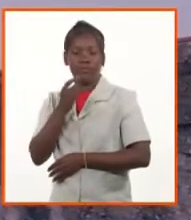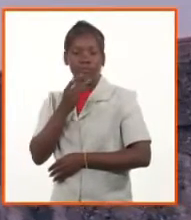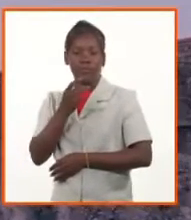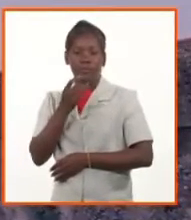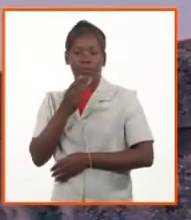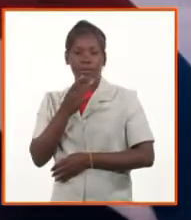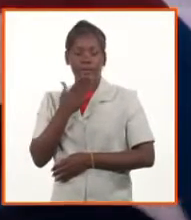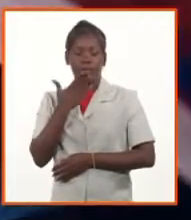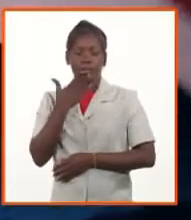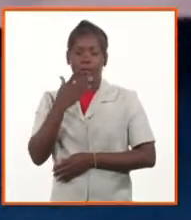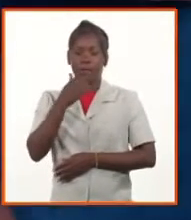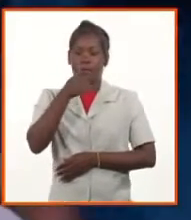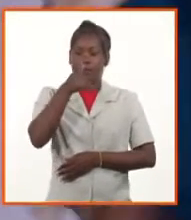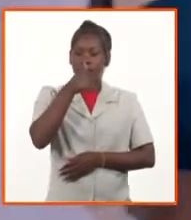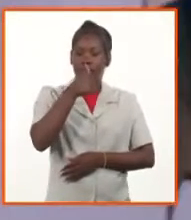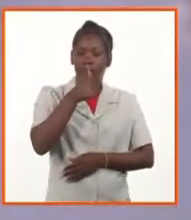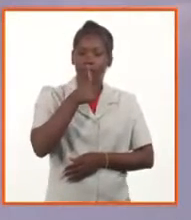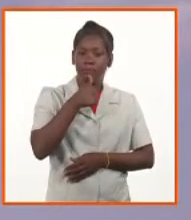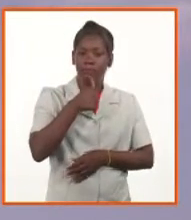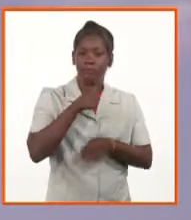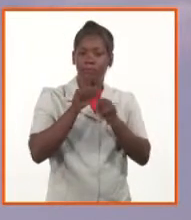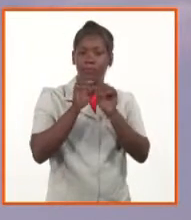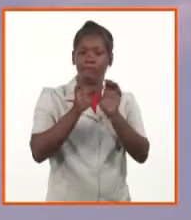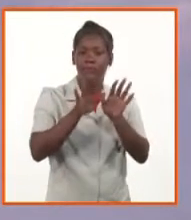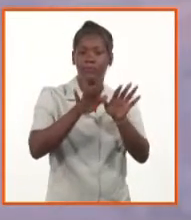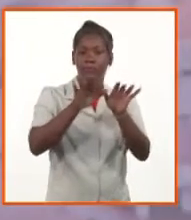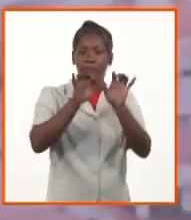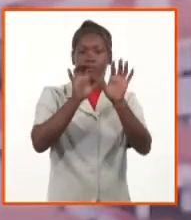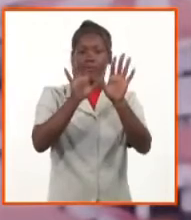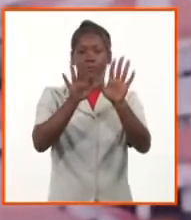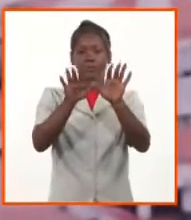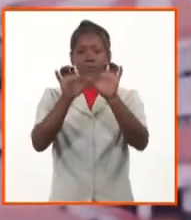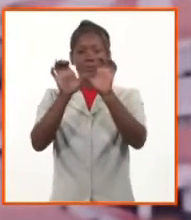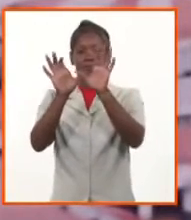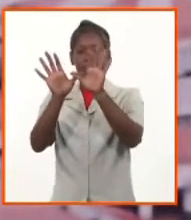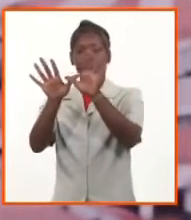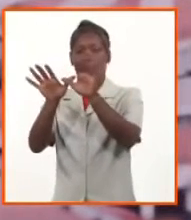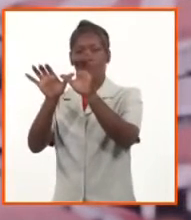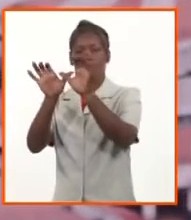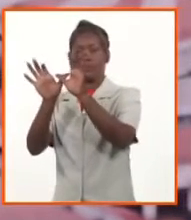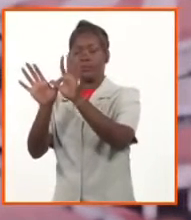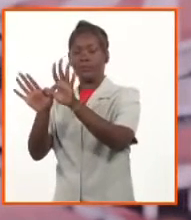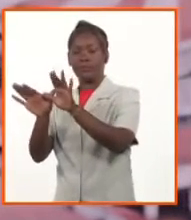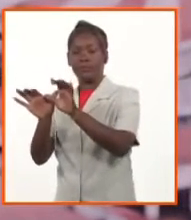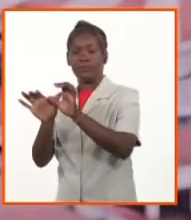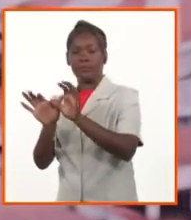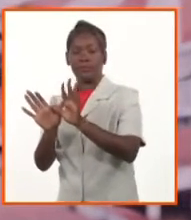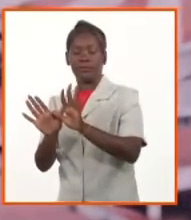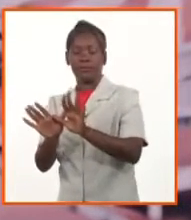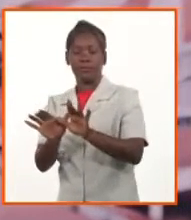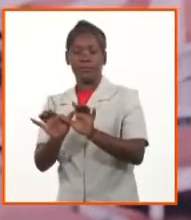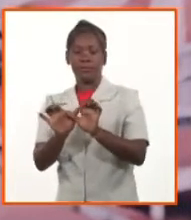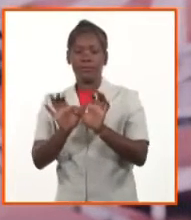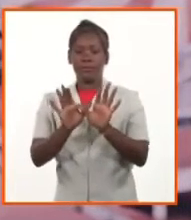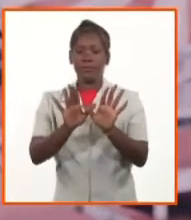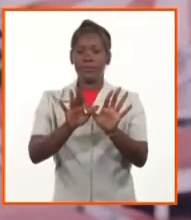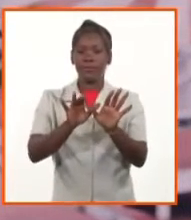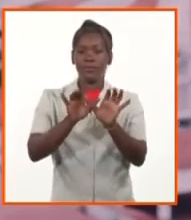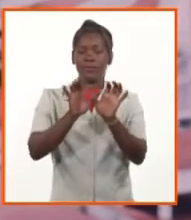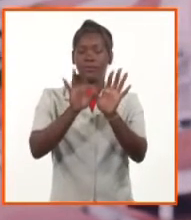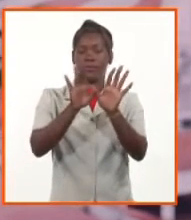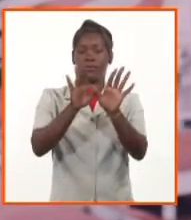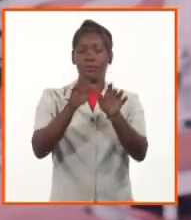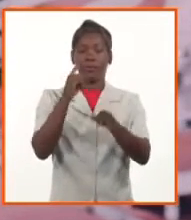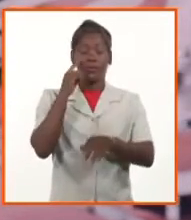dormida sobre las alas de un murmullo y que veas con las cuencas en amplio el porqué